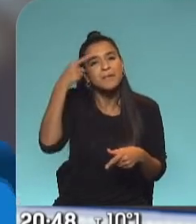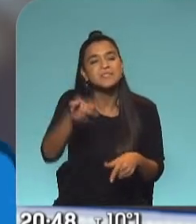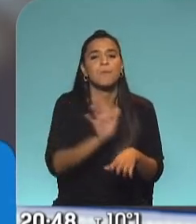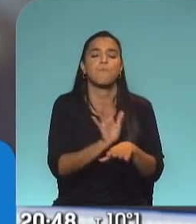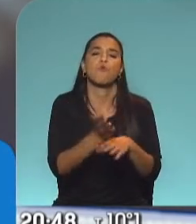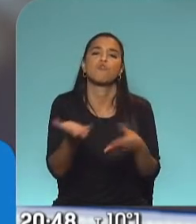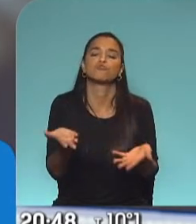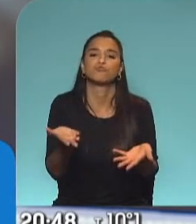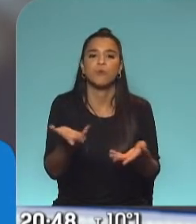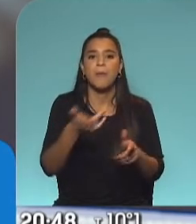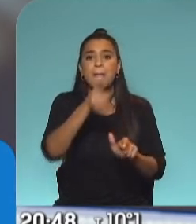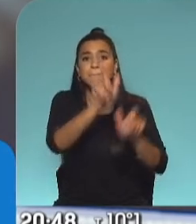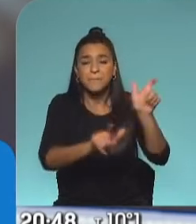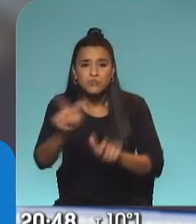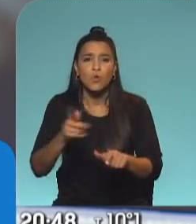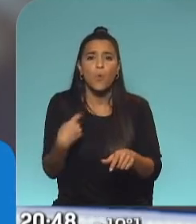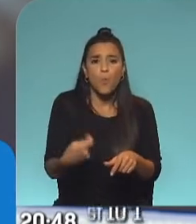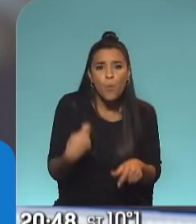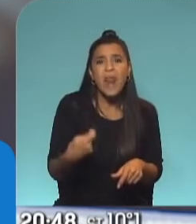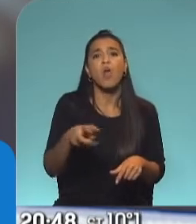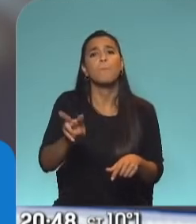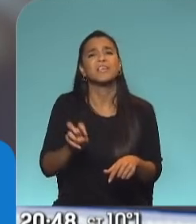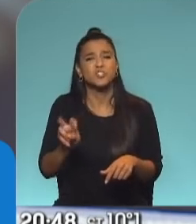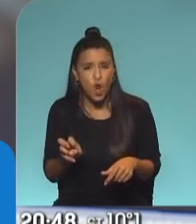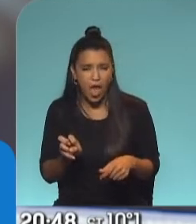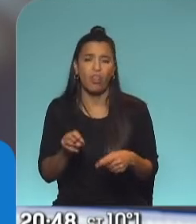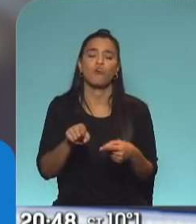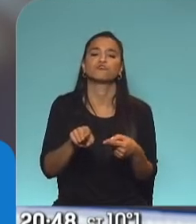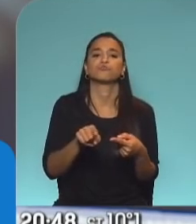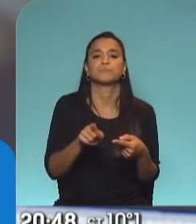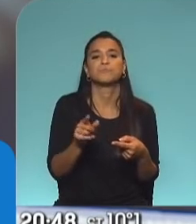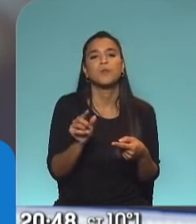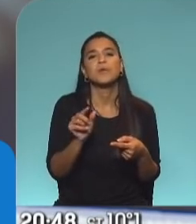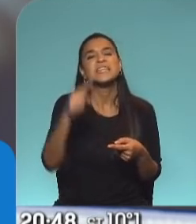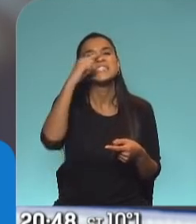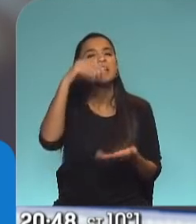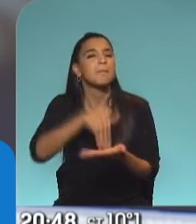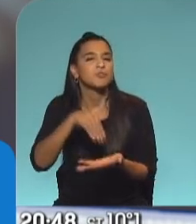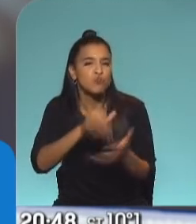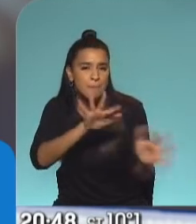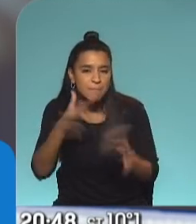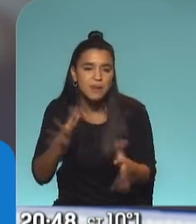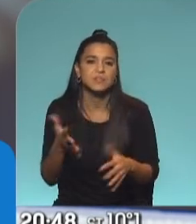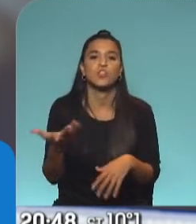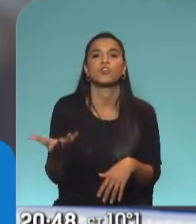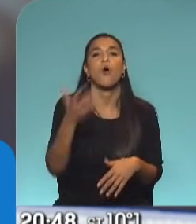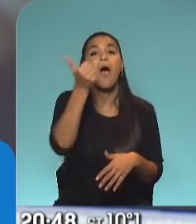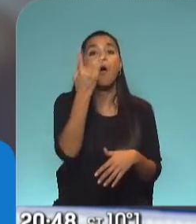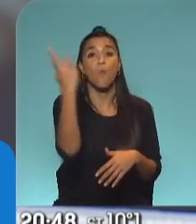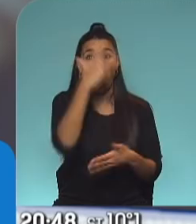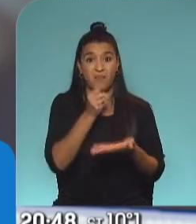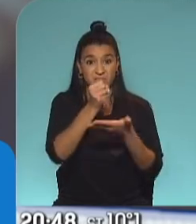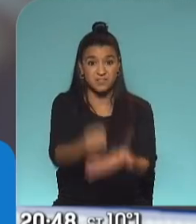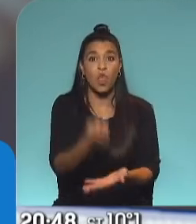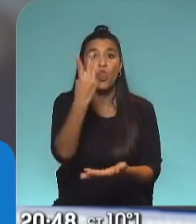beneficios de población, de jubilados y pensionados son un poquito más de 7 millones, asignación universal son 2,5